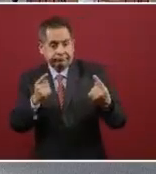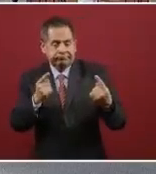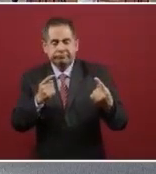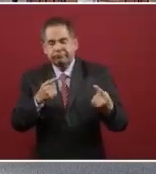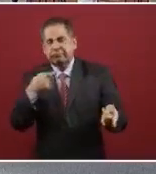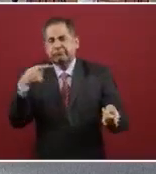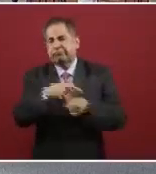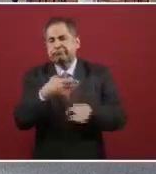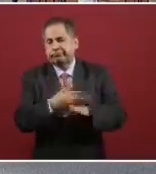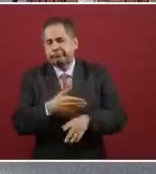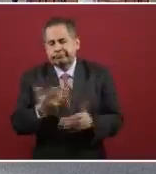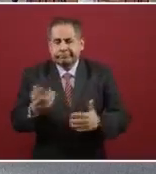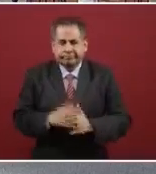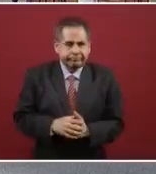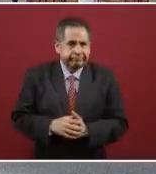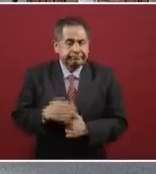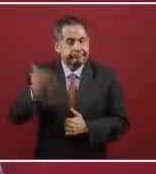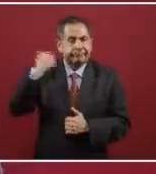Caían de la gracia, así era.